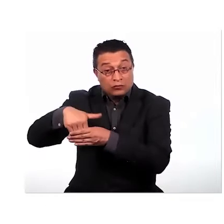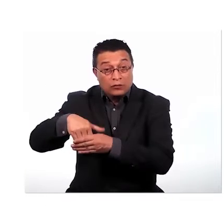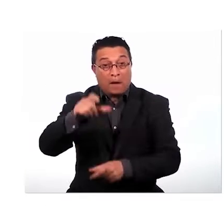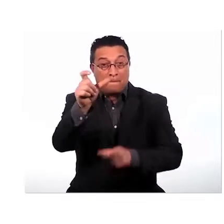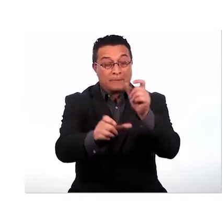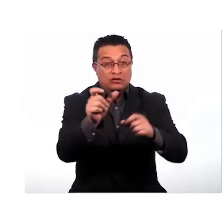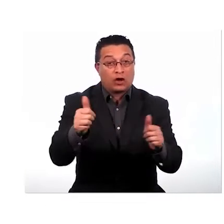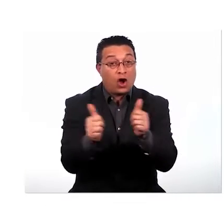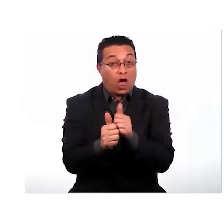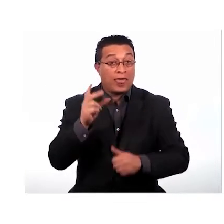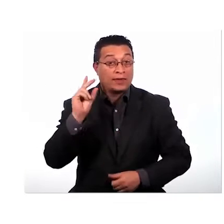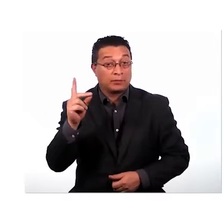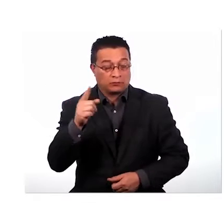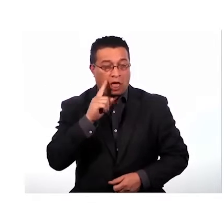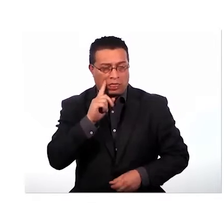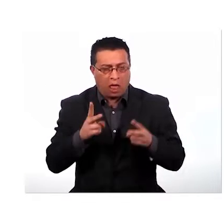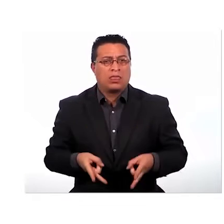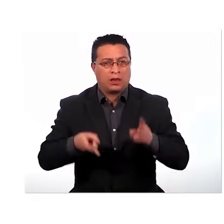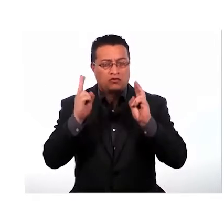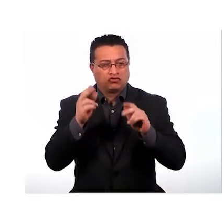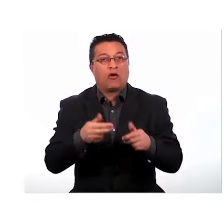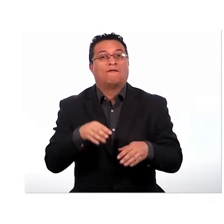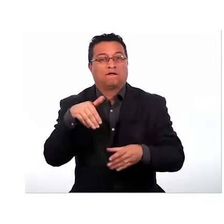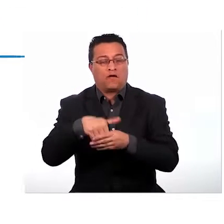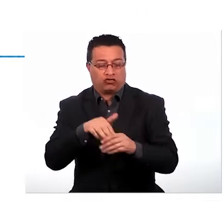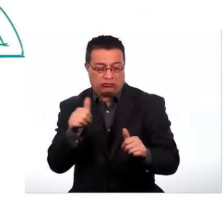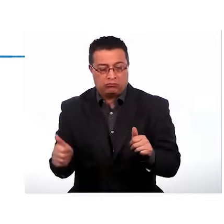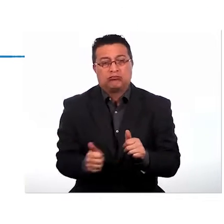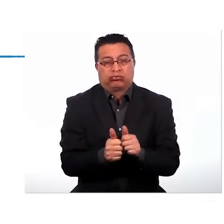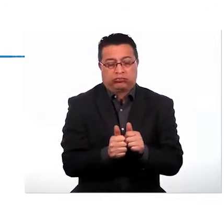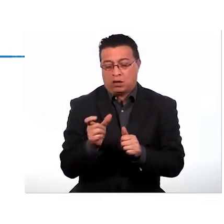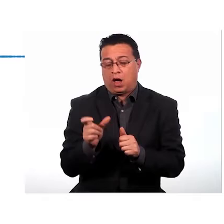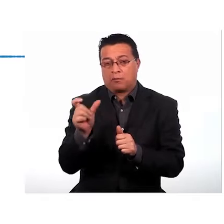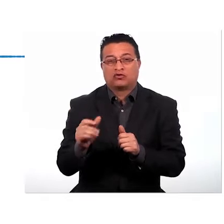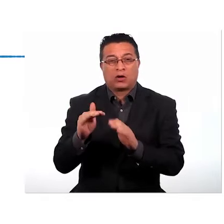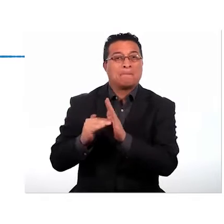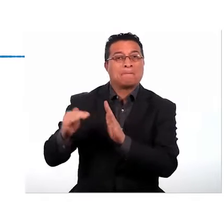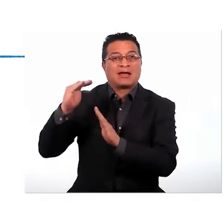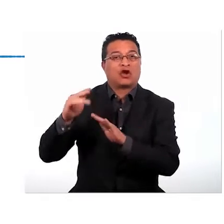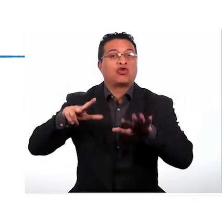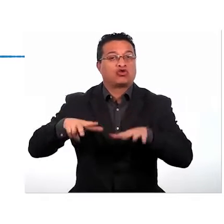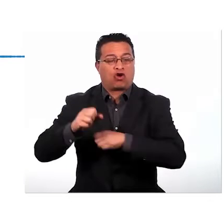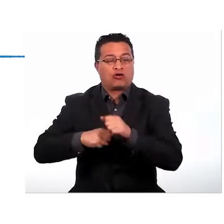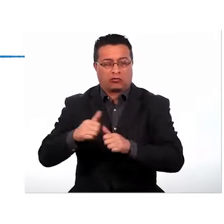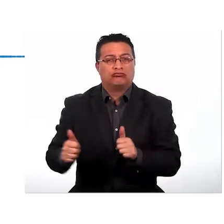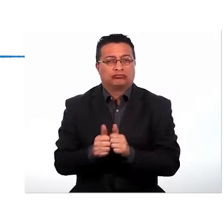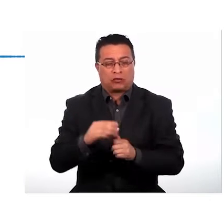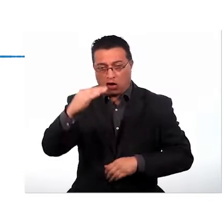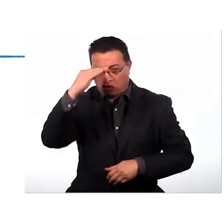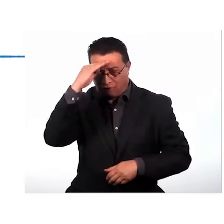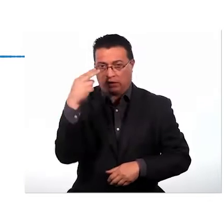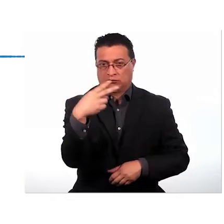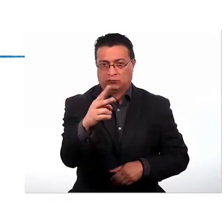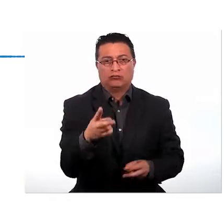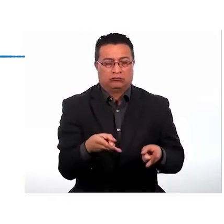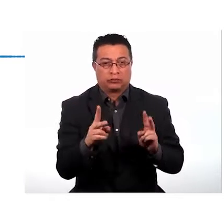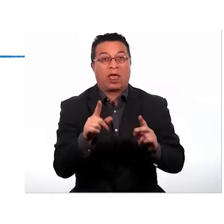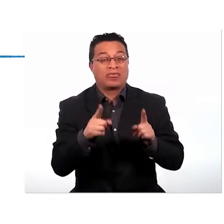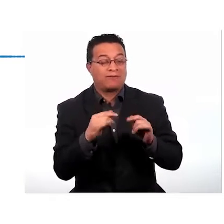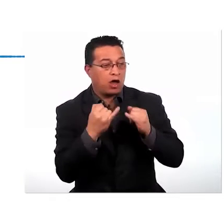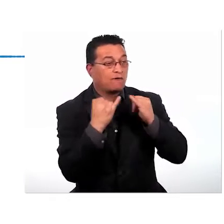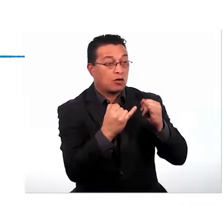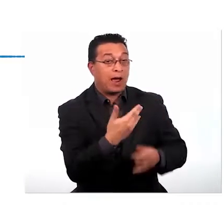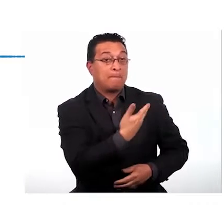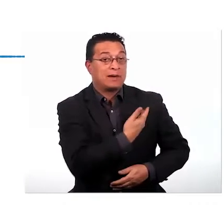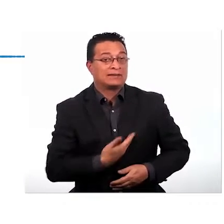El Ministerio de Desarrollo Social y Familia dio a conocer una serie de medidas para que la votación de los adultos mayores y de las personas con